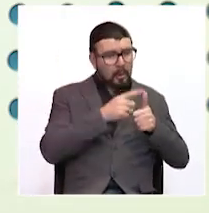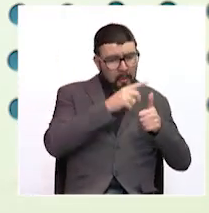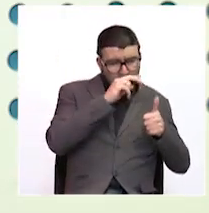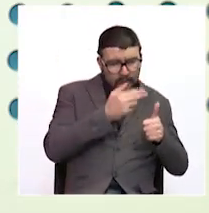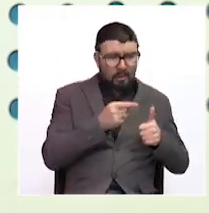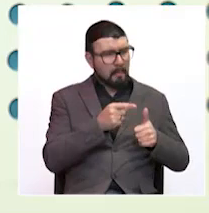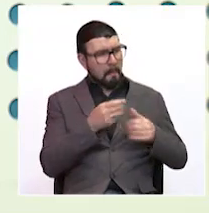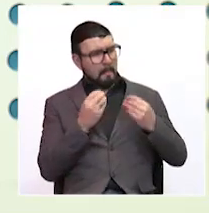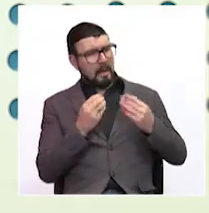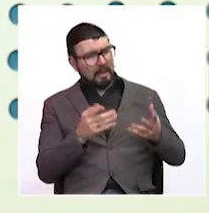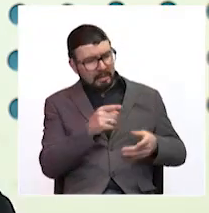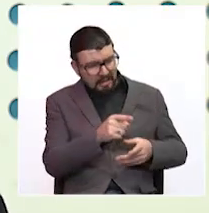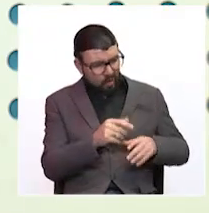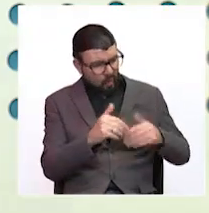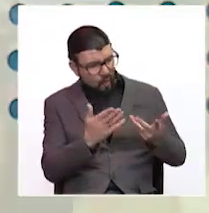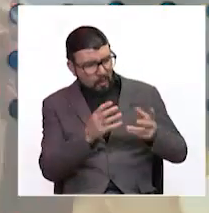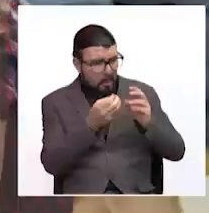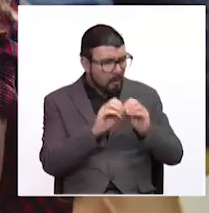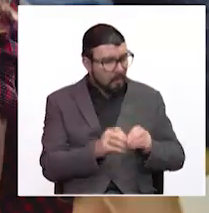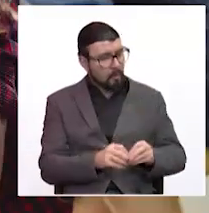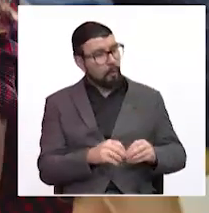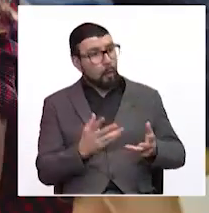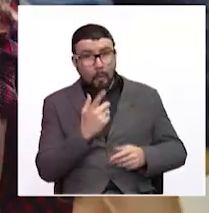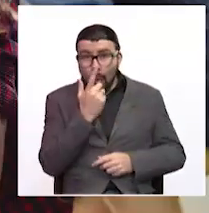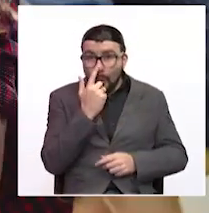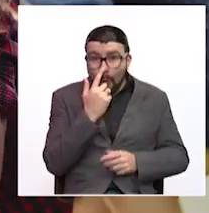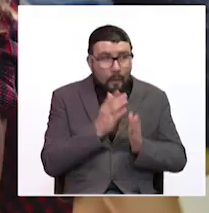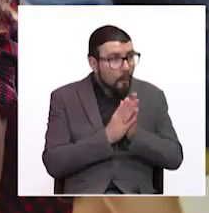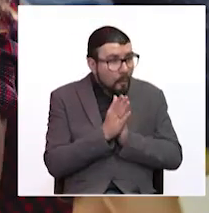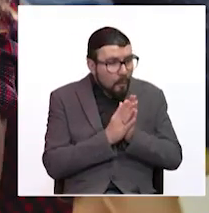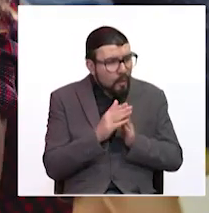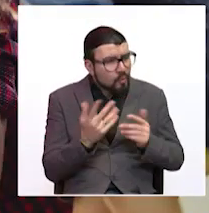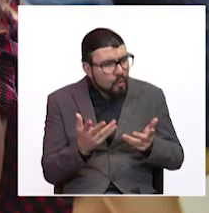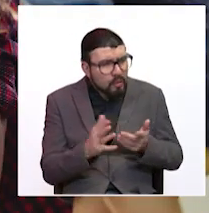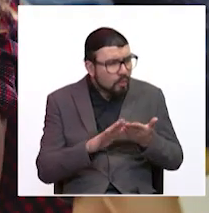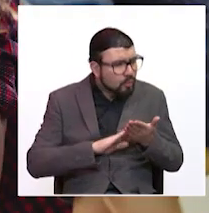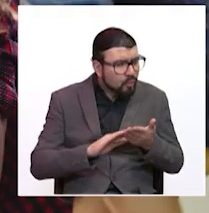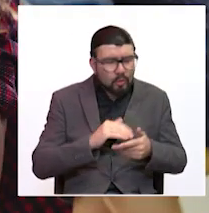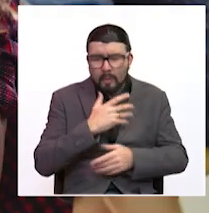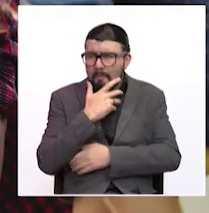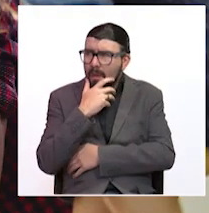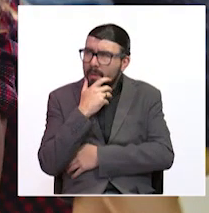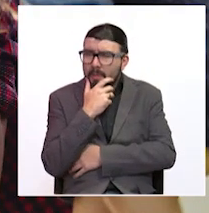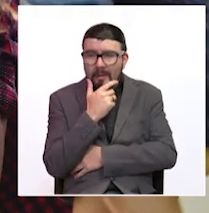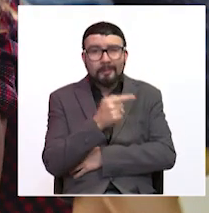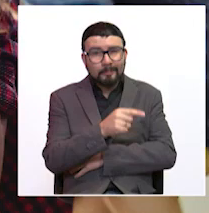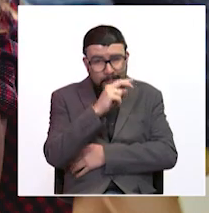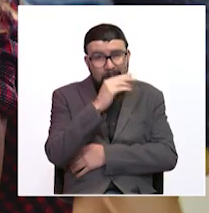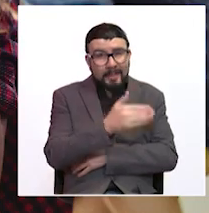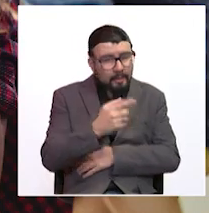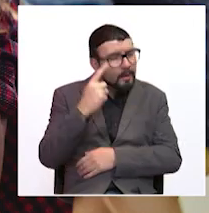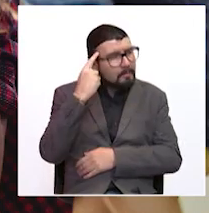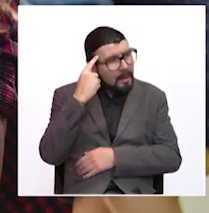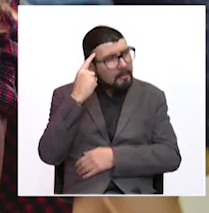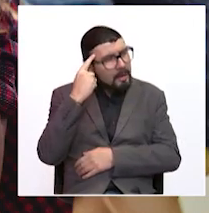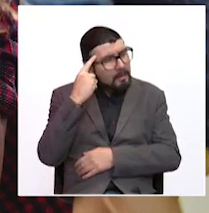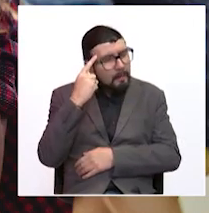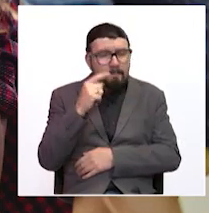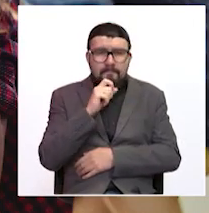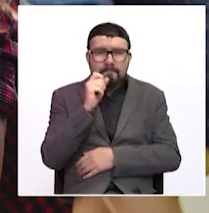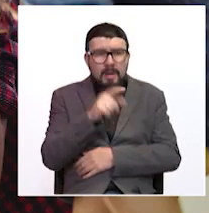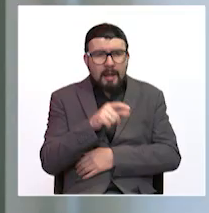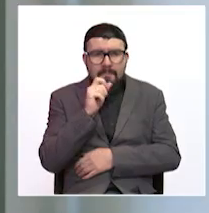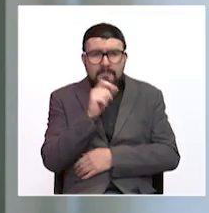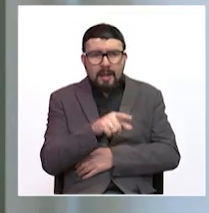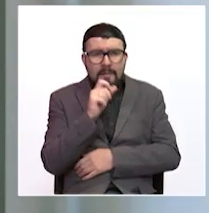cómo se hace esto cómo funciona cómo puedo solucionar esto la interrogación es la